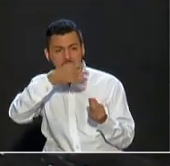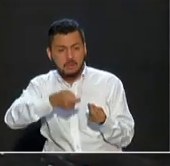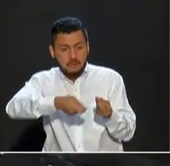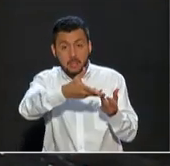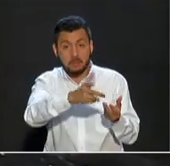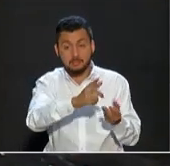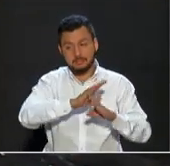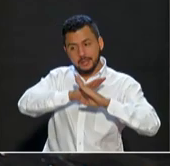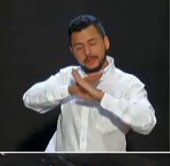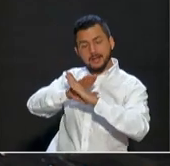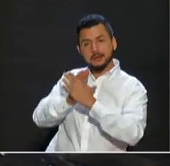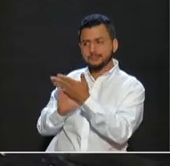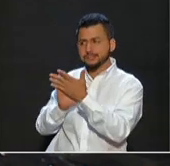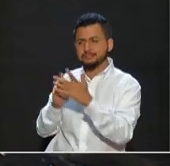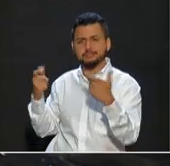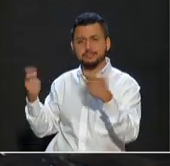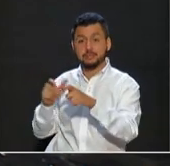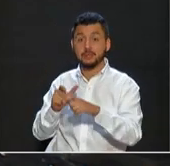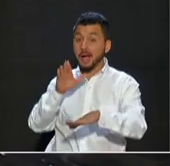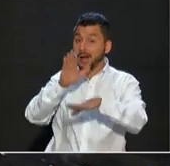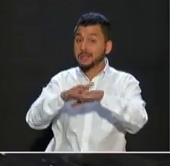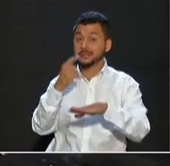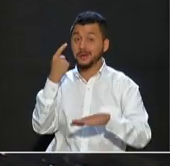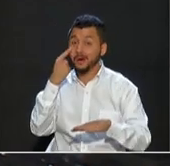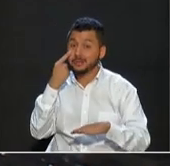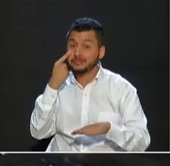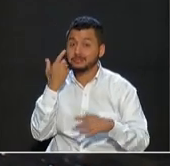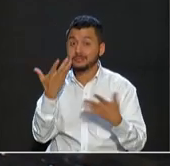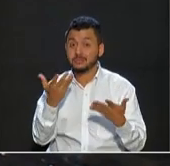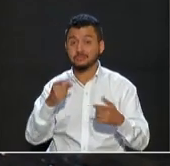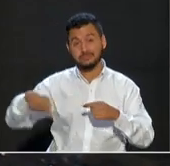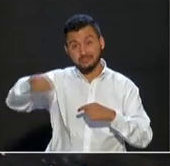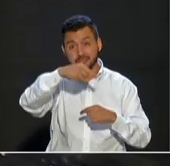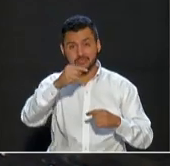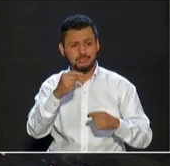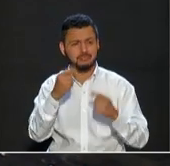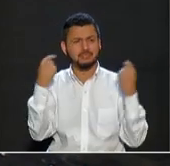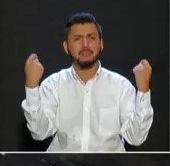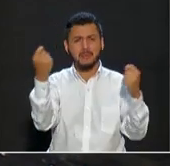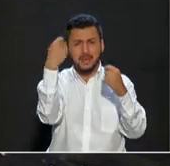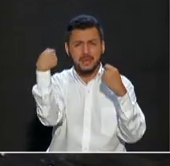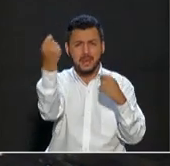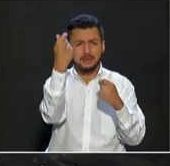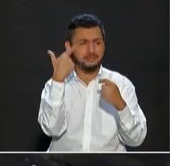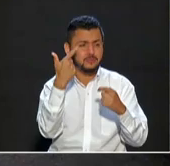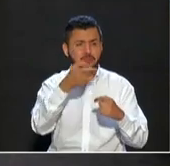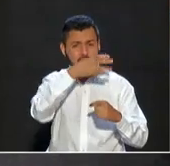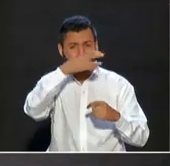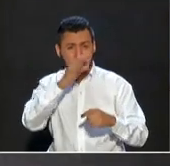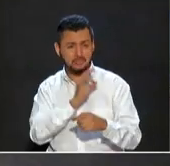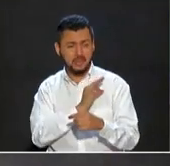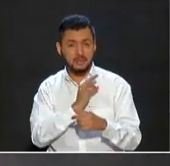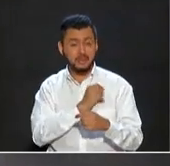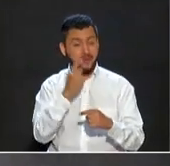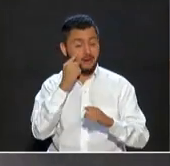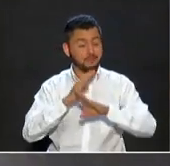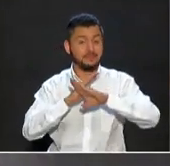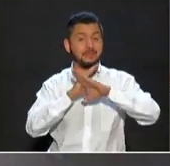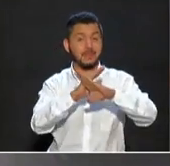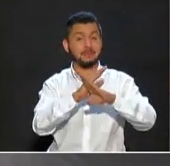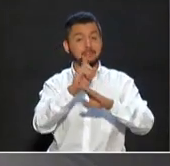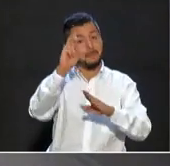de manera que quedan notificados que no vamos a permitir la venta de microtráfico en dichos espacios a datos muchísimas gracias